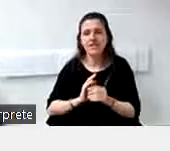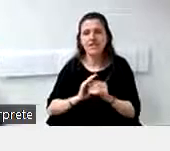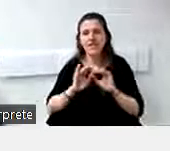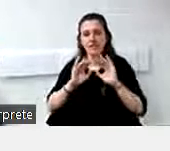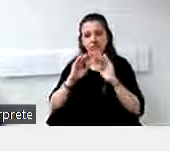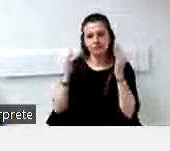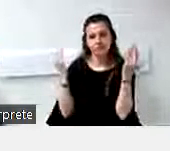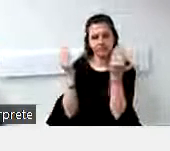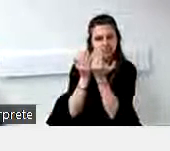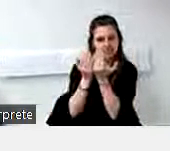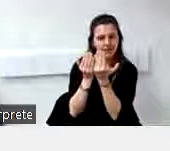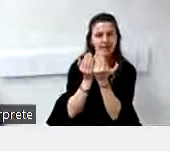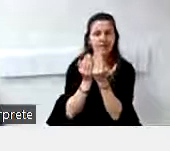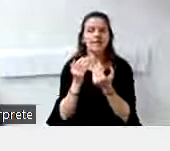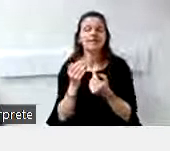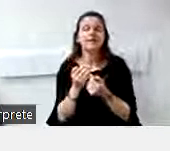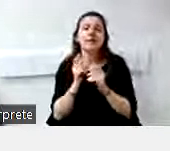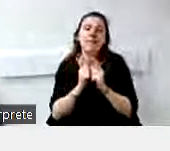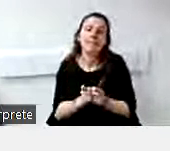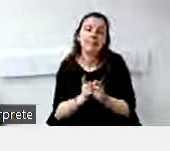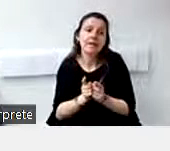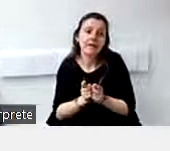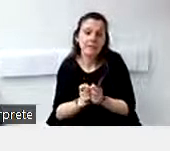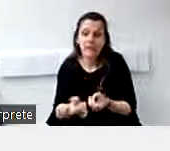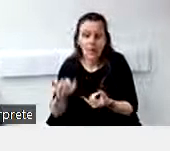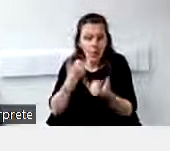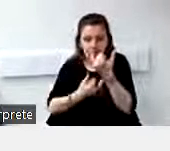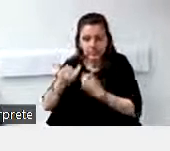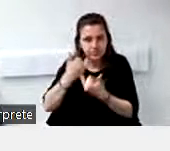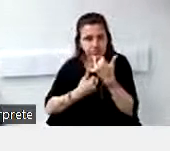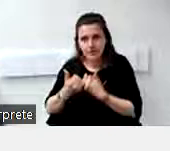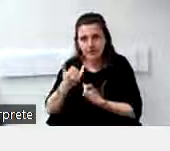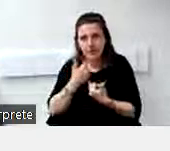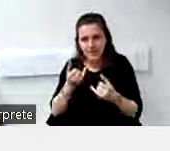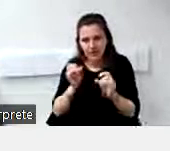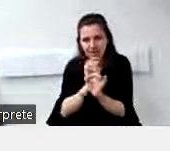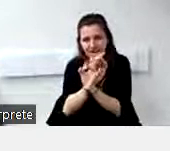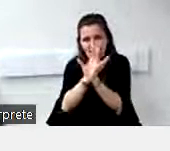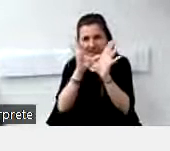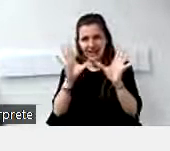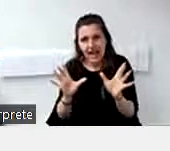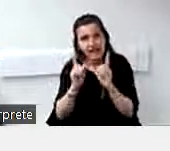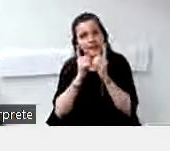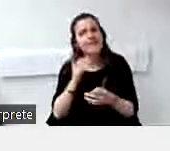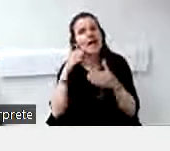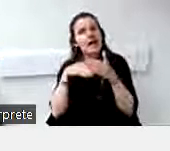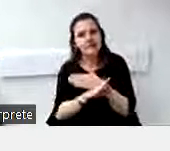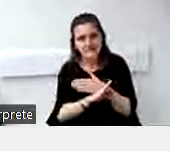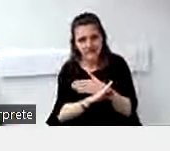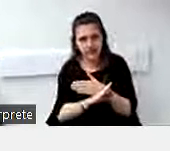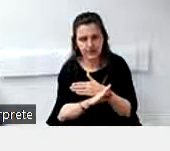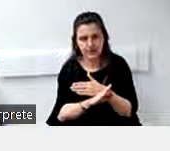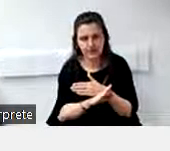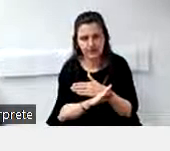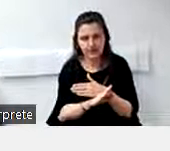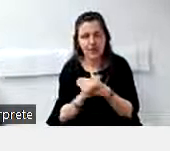una información totalmente clara, accesible, como estaban